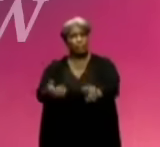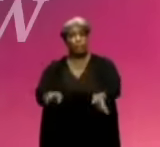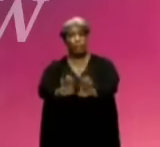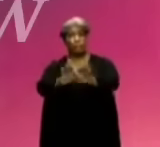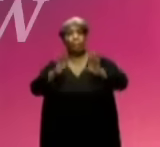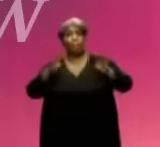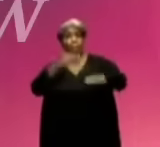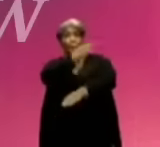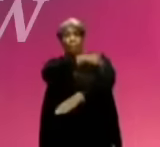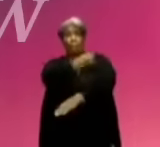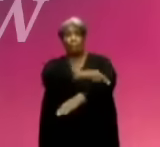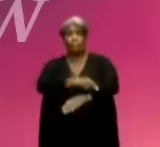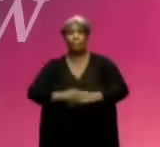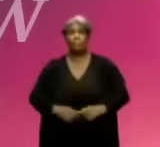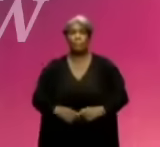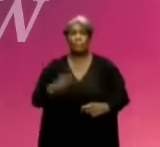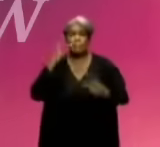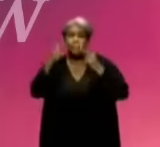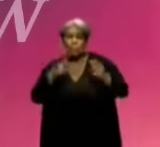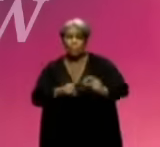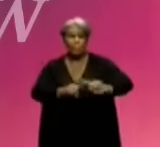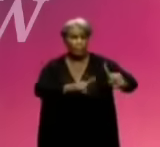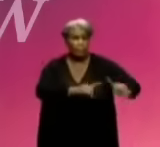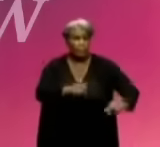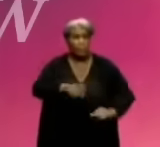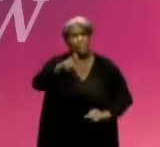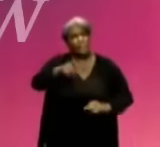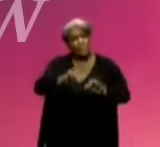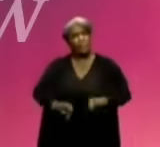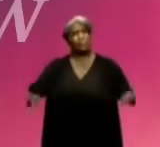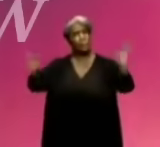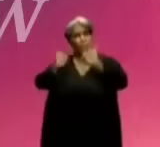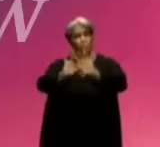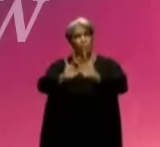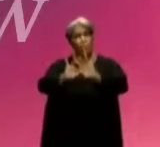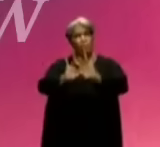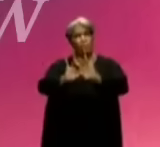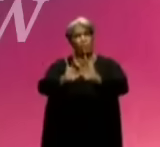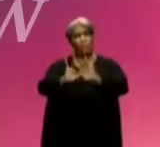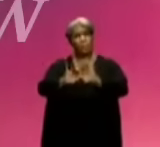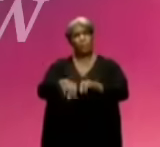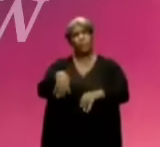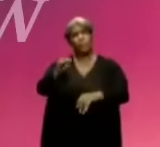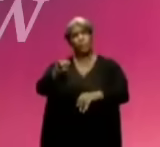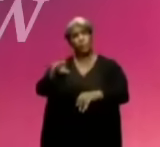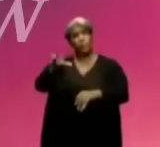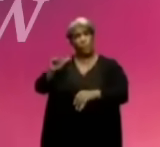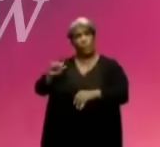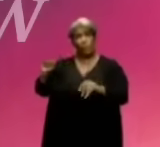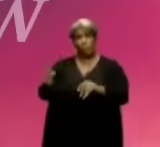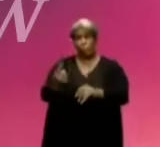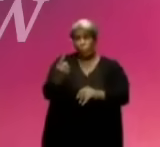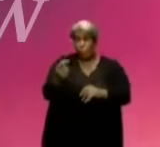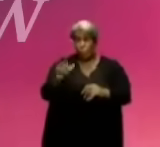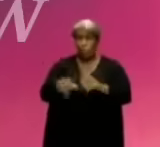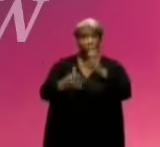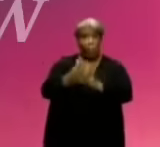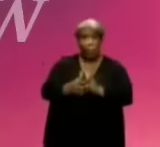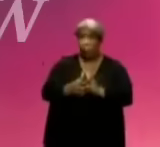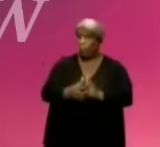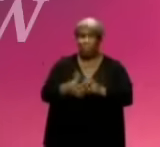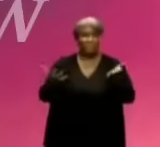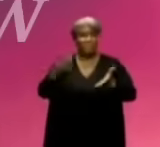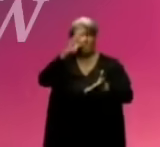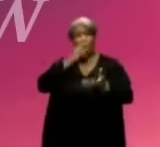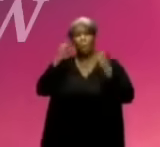necesario lo podemos incorporar de la mejor manera. Pero no solamente son esos, Zoila. Aquí hay miles otros de problemas que tiene la